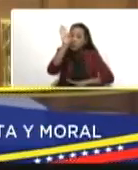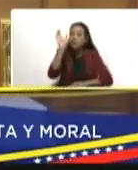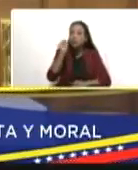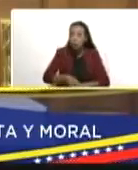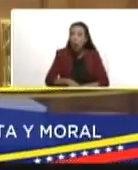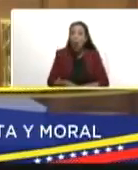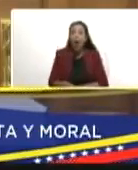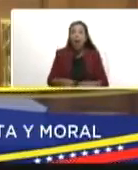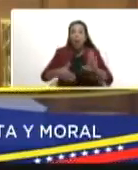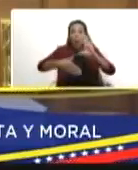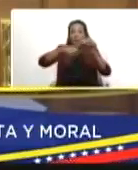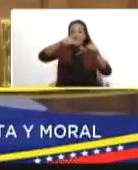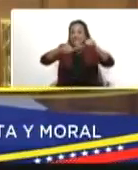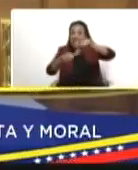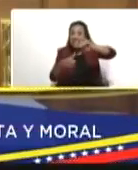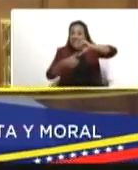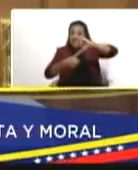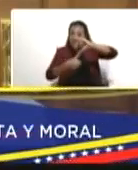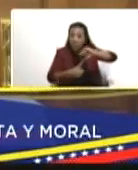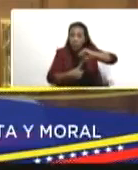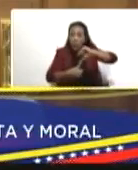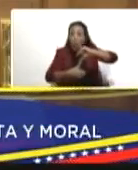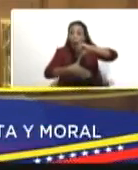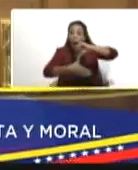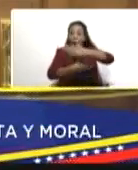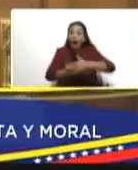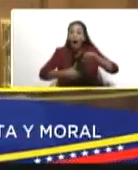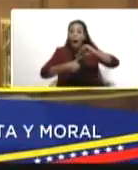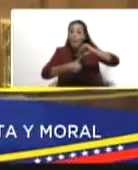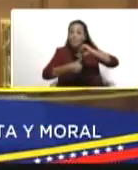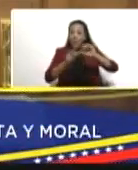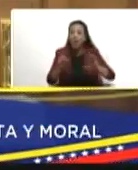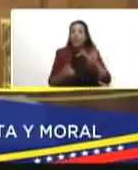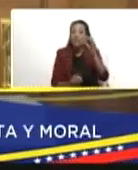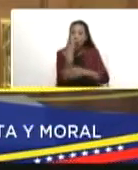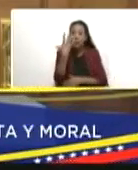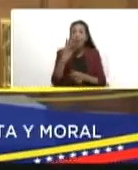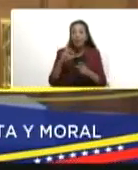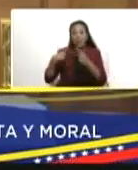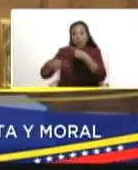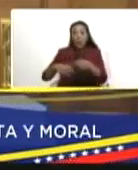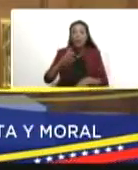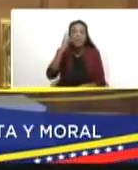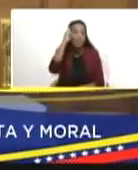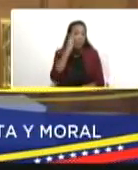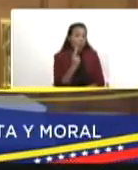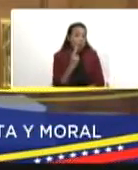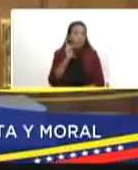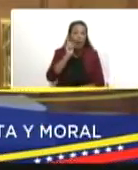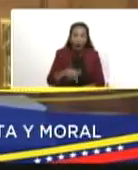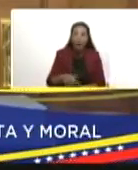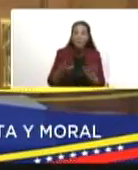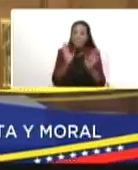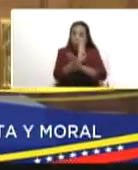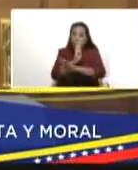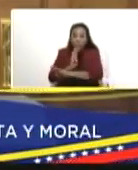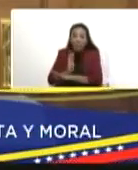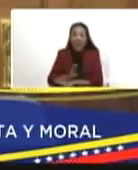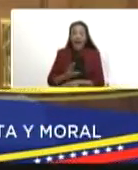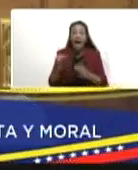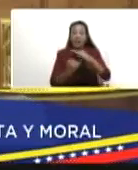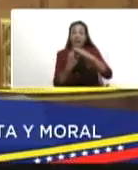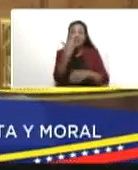los centroamericanos la creación de la beca deportiva Simón Bolívar que protege hoy por hoy